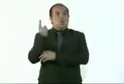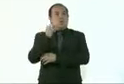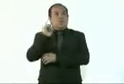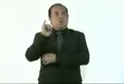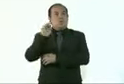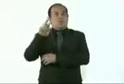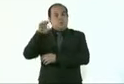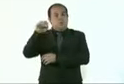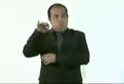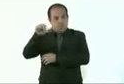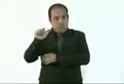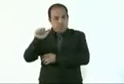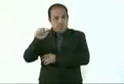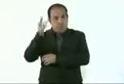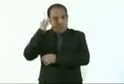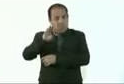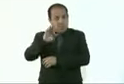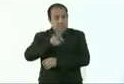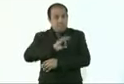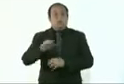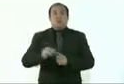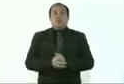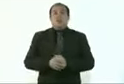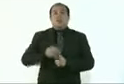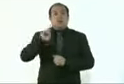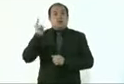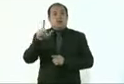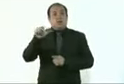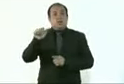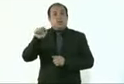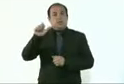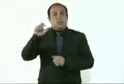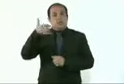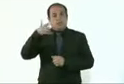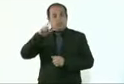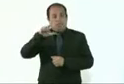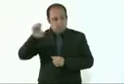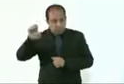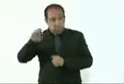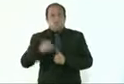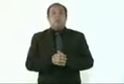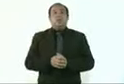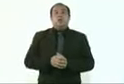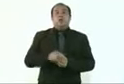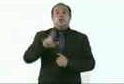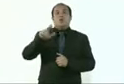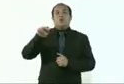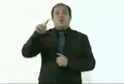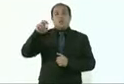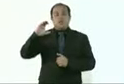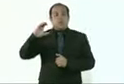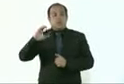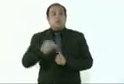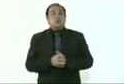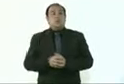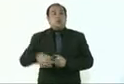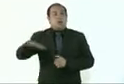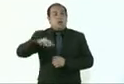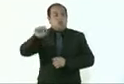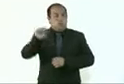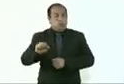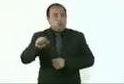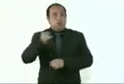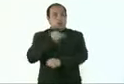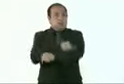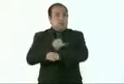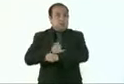el campus Santa Fe, en el caso de la Universidad La Salle, en la Colonia Condesa, en el caso del UNITEC, en el campus sur, en Iztapalapa,